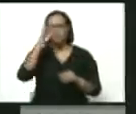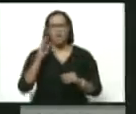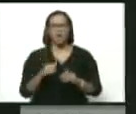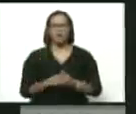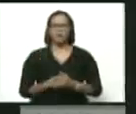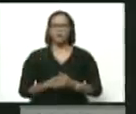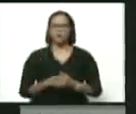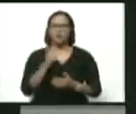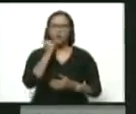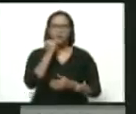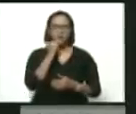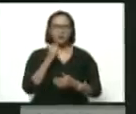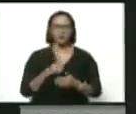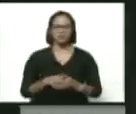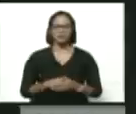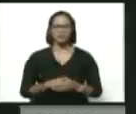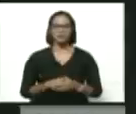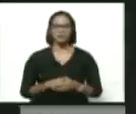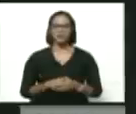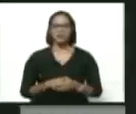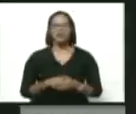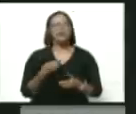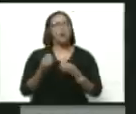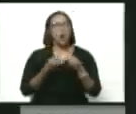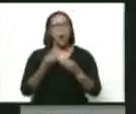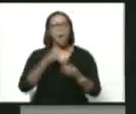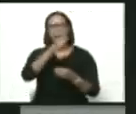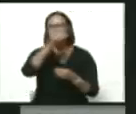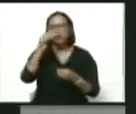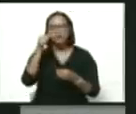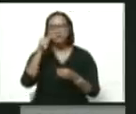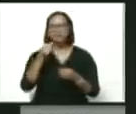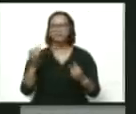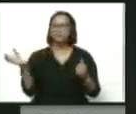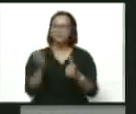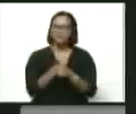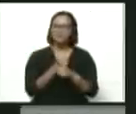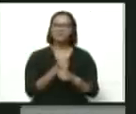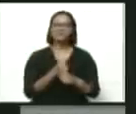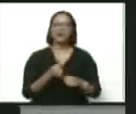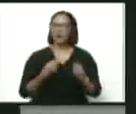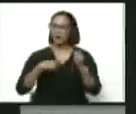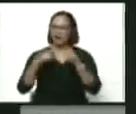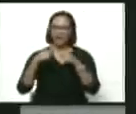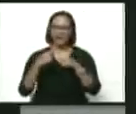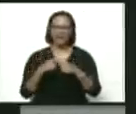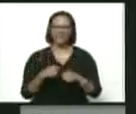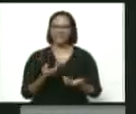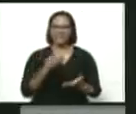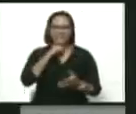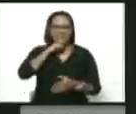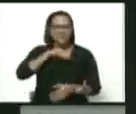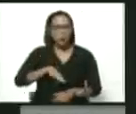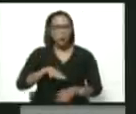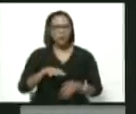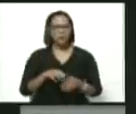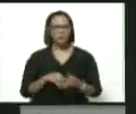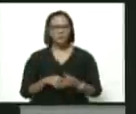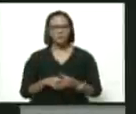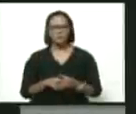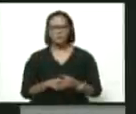mafiosos. Como el caso del narcotráfico que se descubrió. Realmente repugnante,